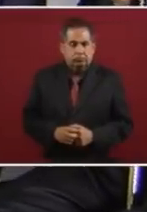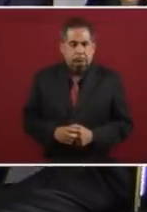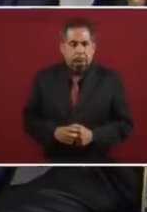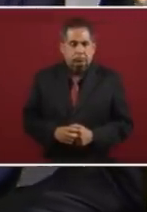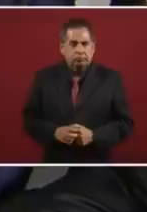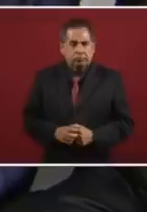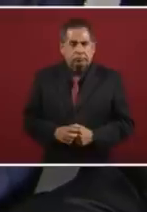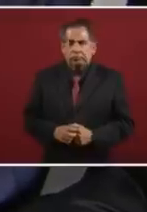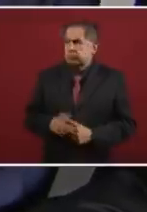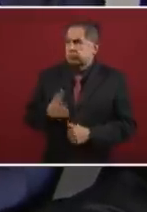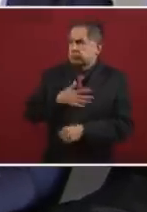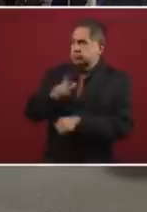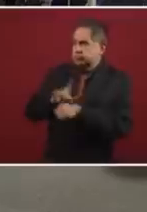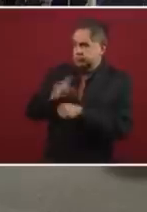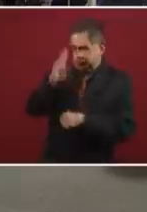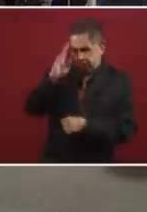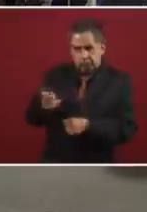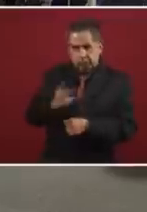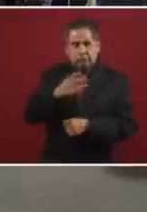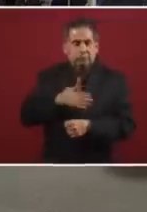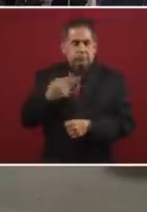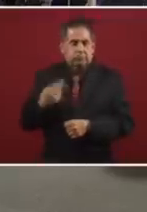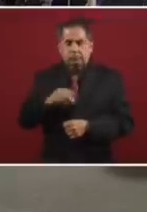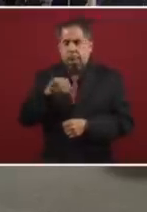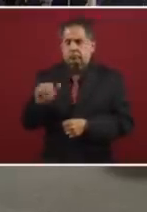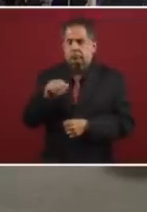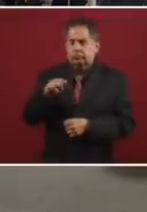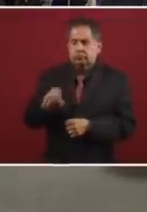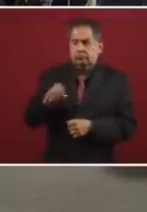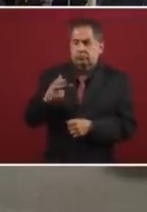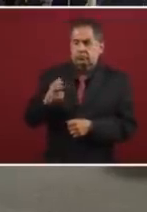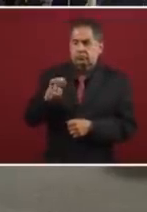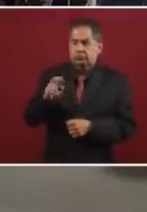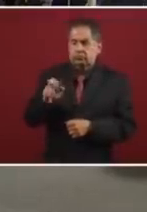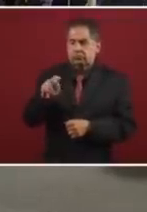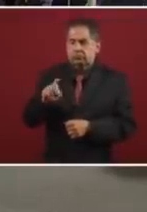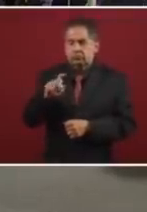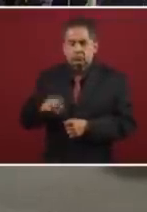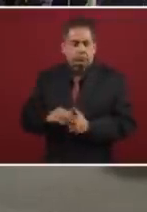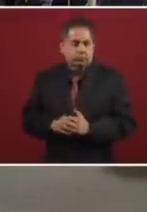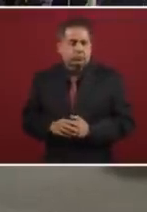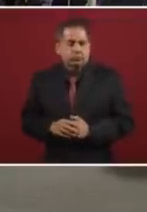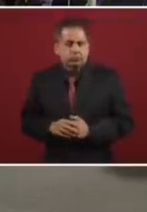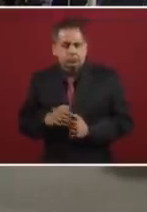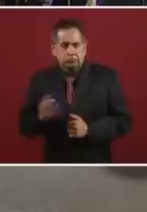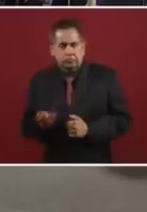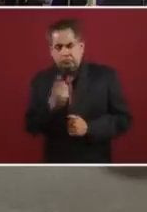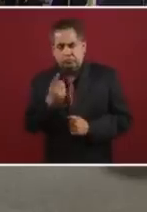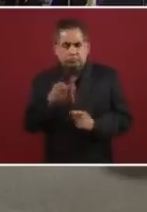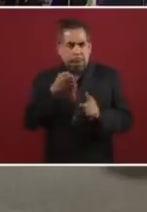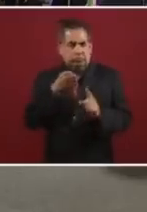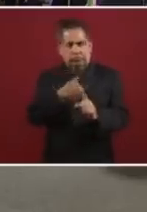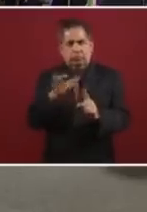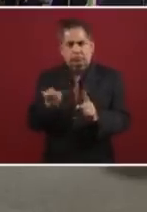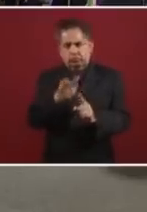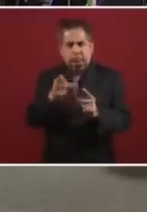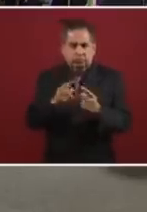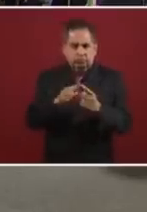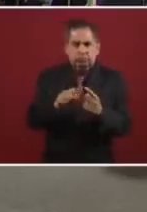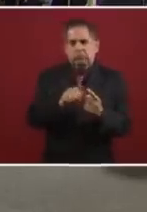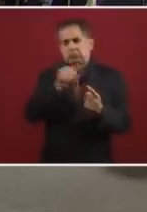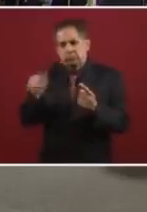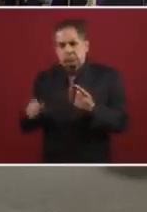buenos días señor presidente jaime hernández del periódico digital bajo palabra tengo una pregunta de este tema y una